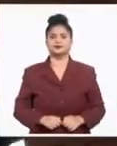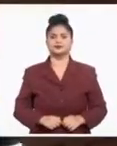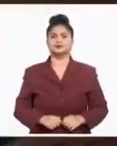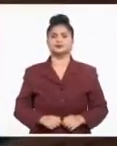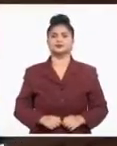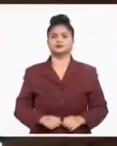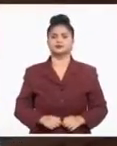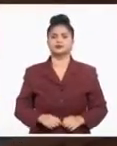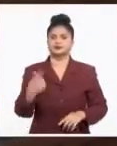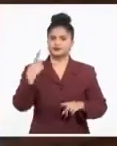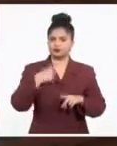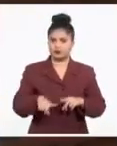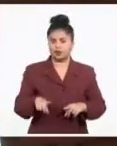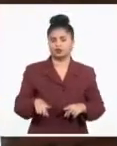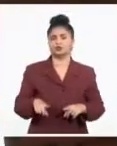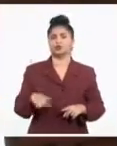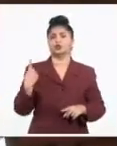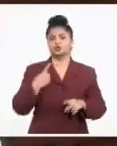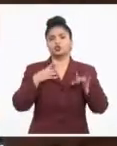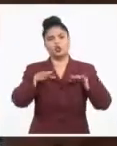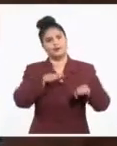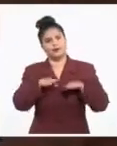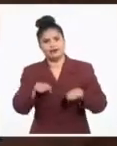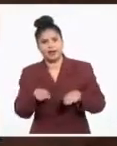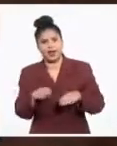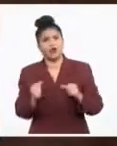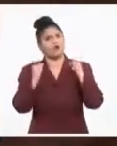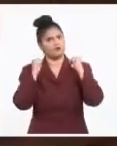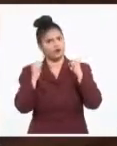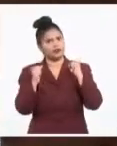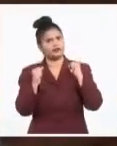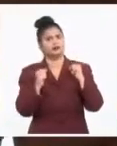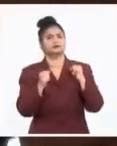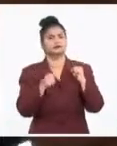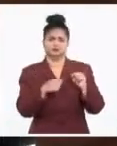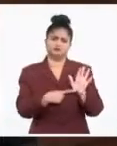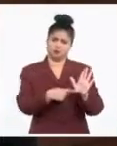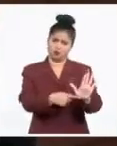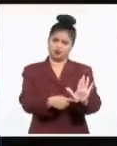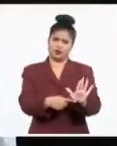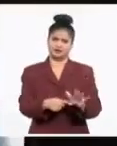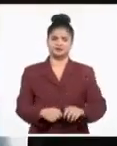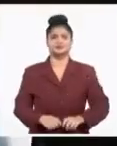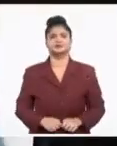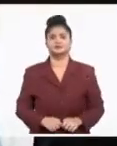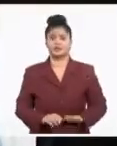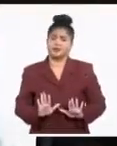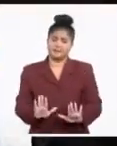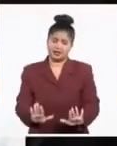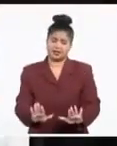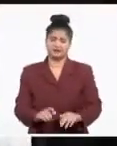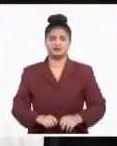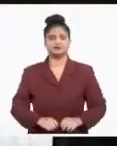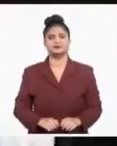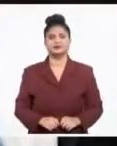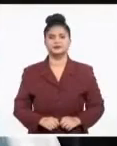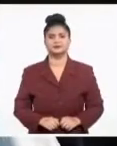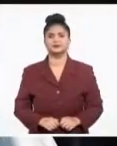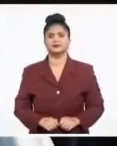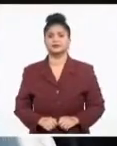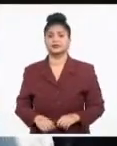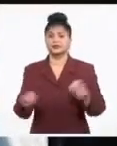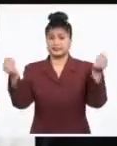juego latino, a salirle con agresividad y combatividad, que el resultado viene solo. Bueno, como todos saben, el equipo